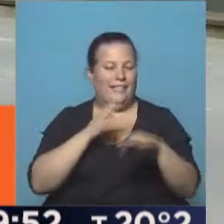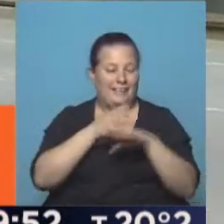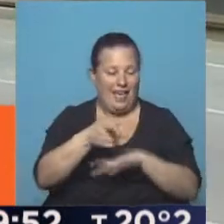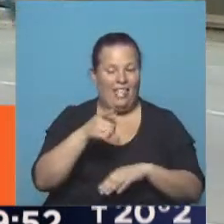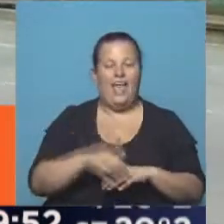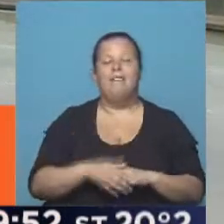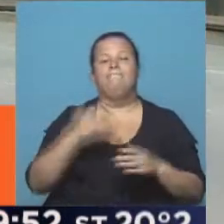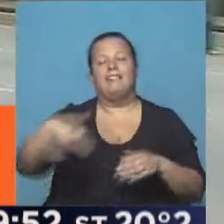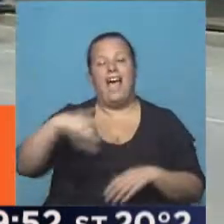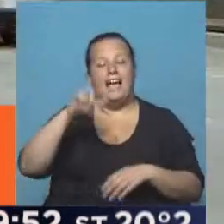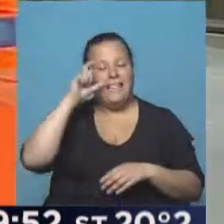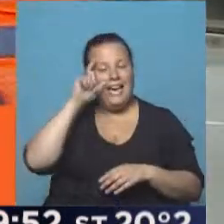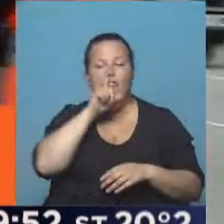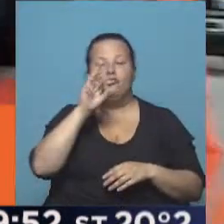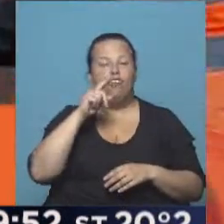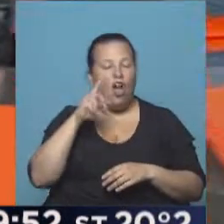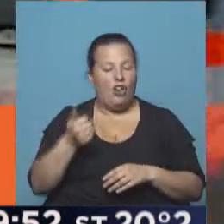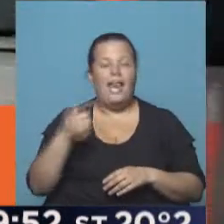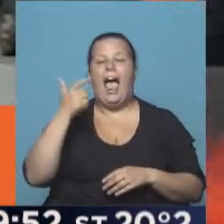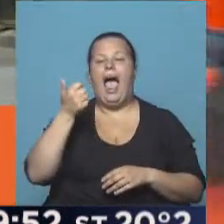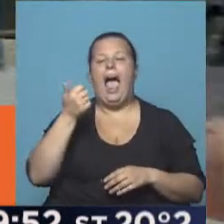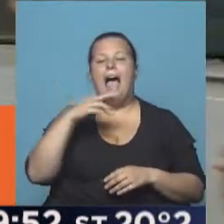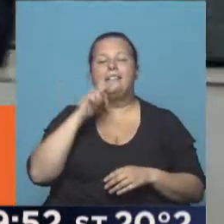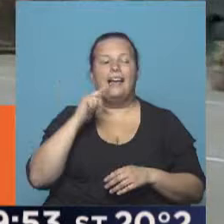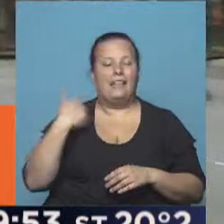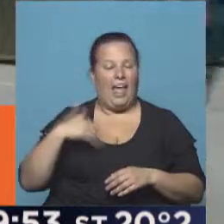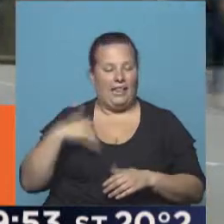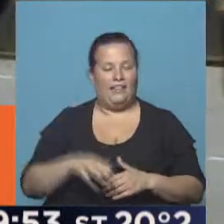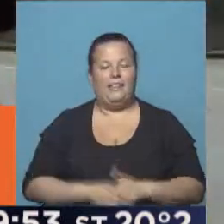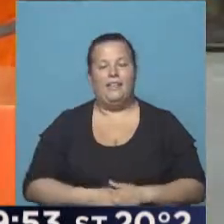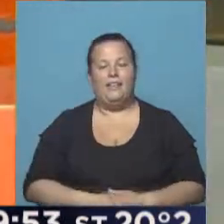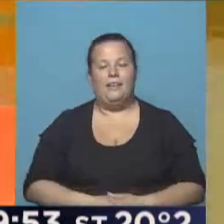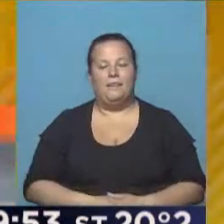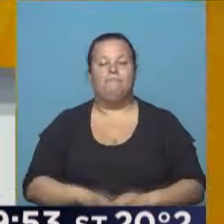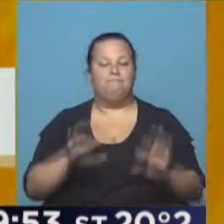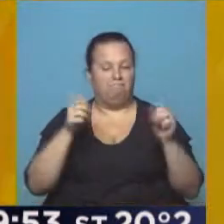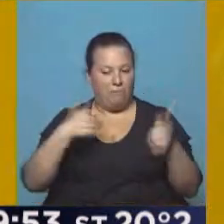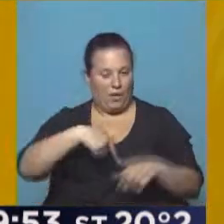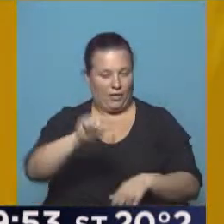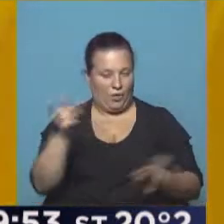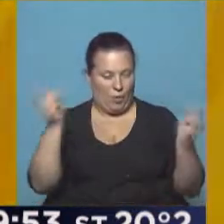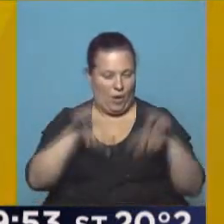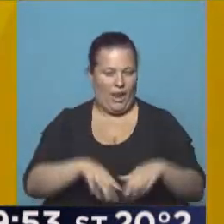tribunales por la calle y letonia y antártida argentina bien daría lo hablemos con 12 minutos